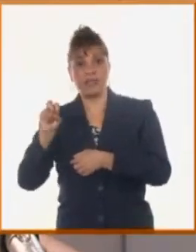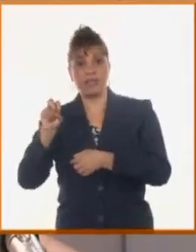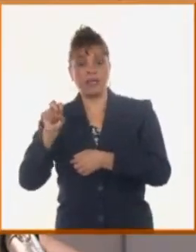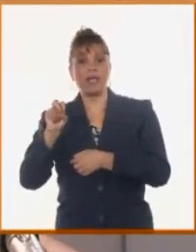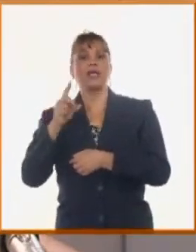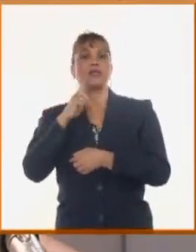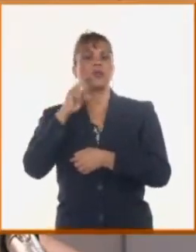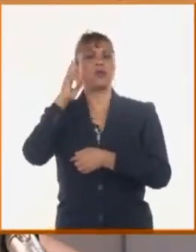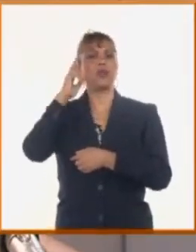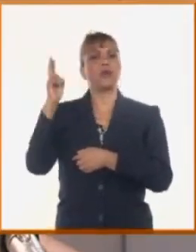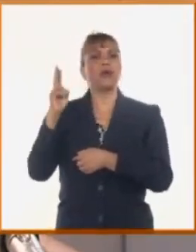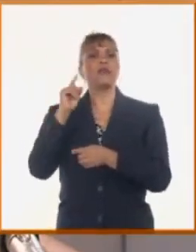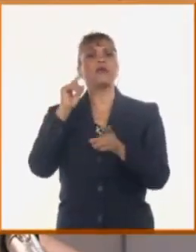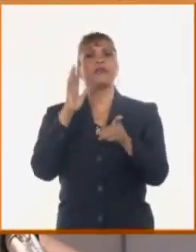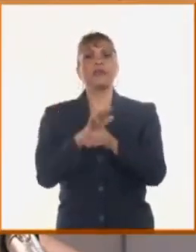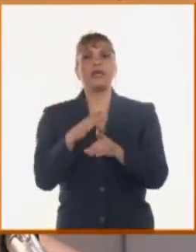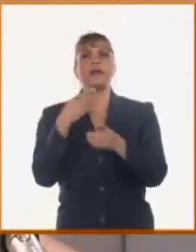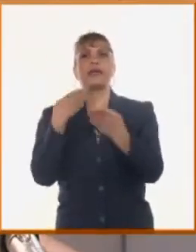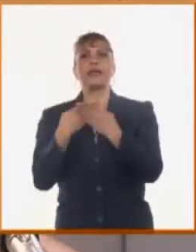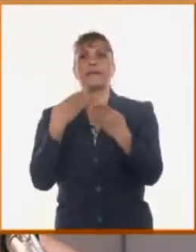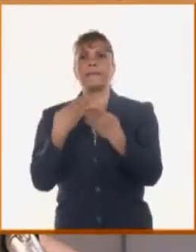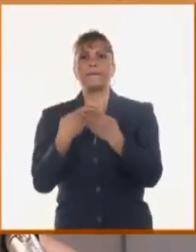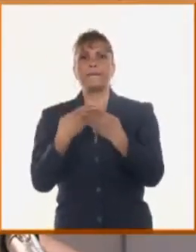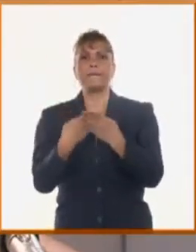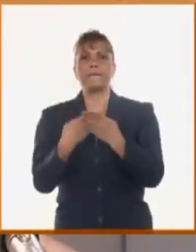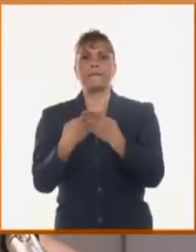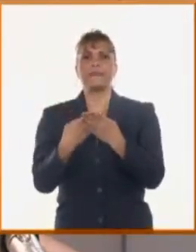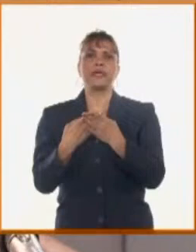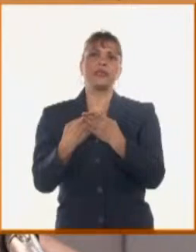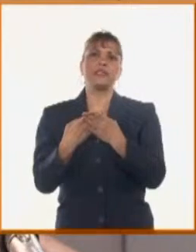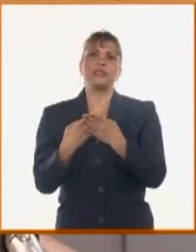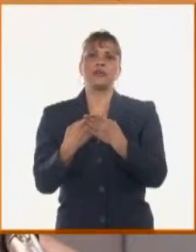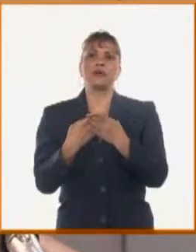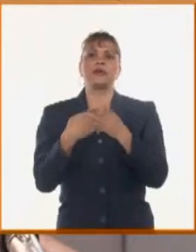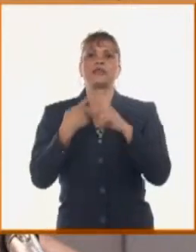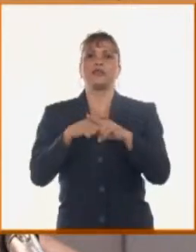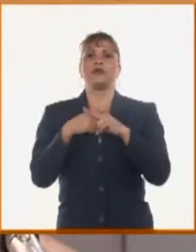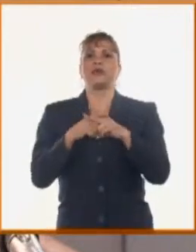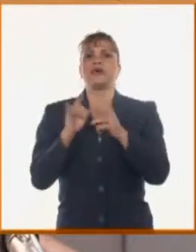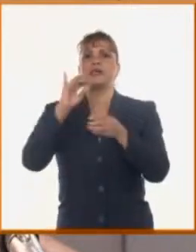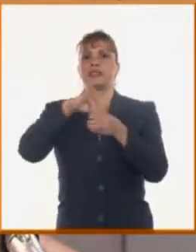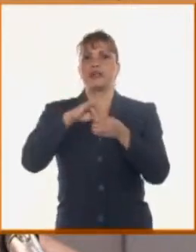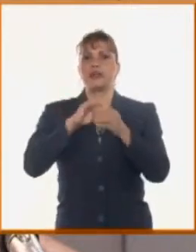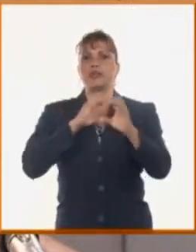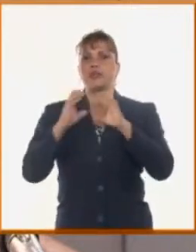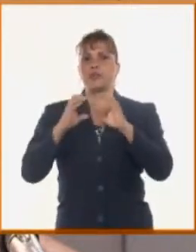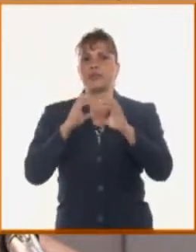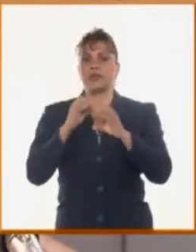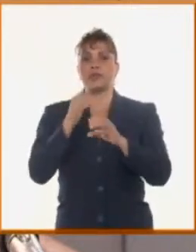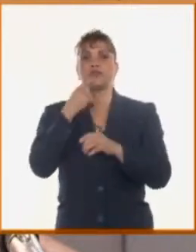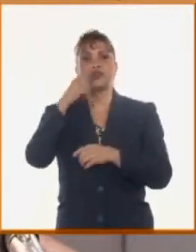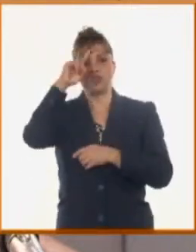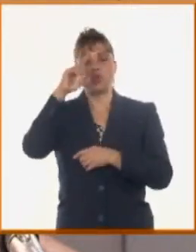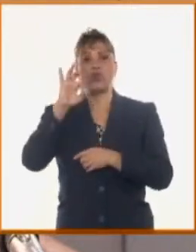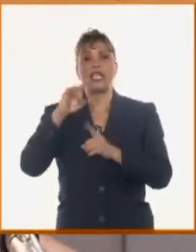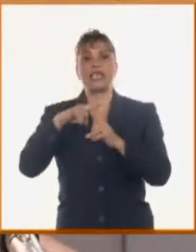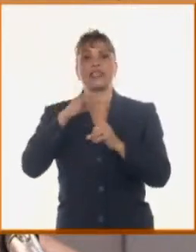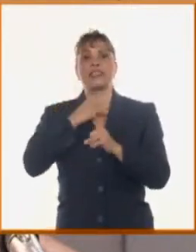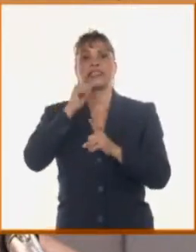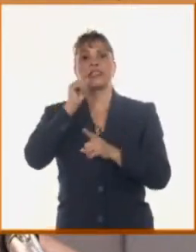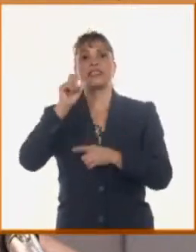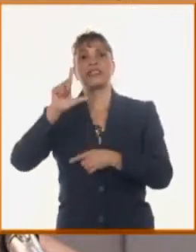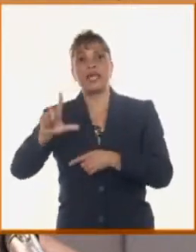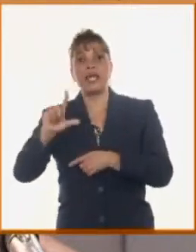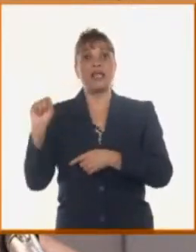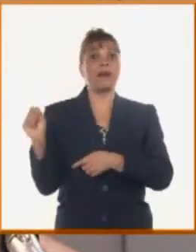MINCE nombraba a la empresa la empresa de soluciones integrales de telecomunicaciones, Solintel, como una de las principales o de las